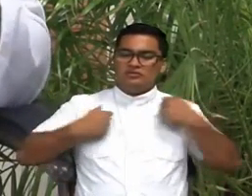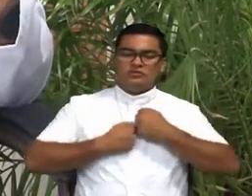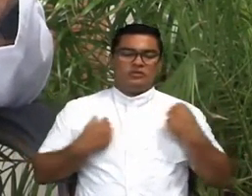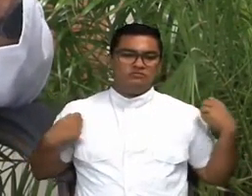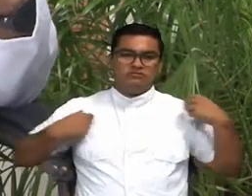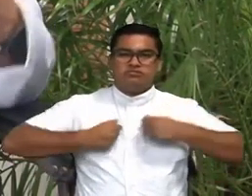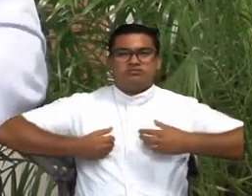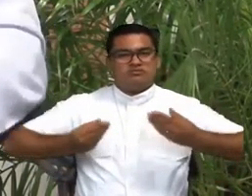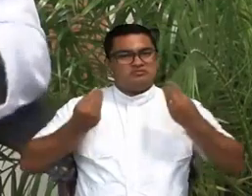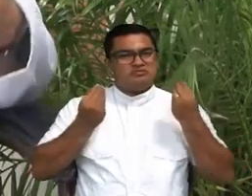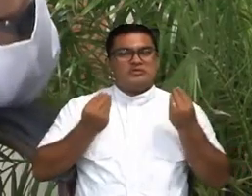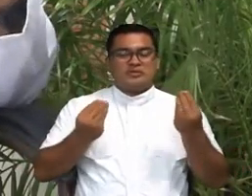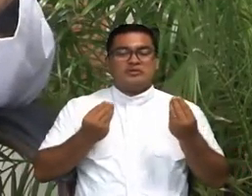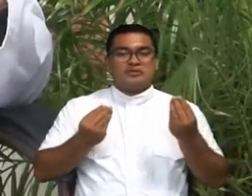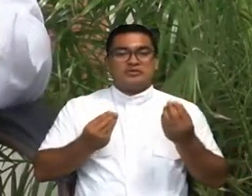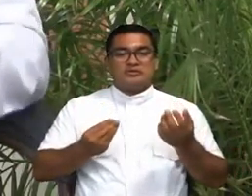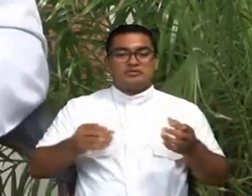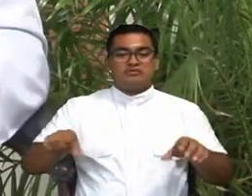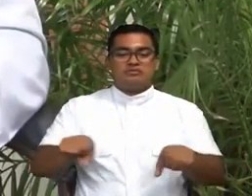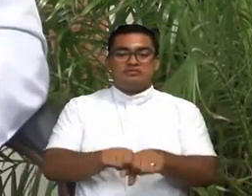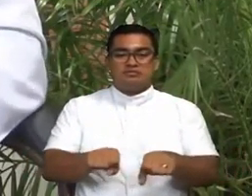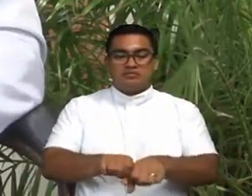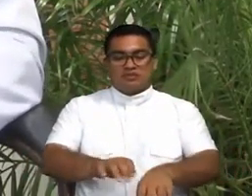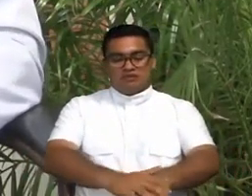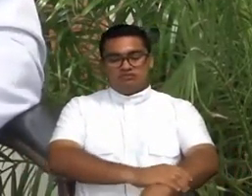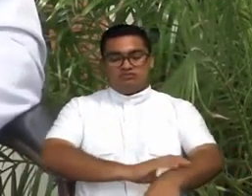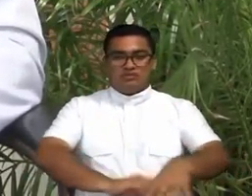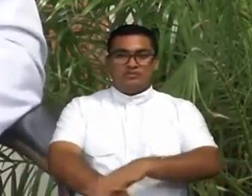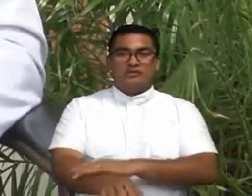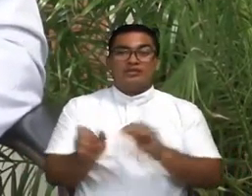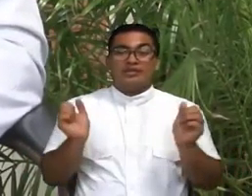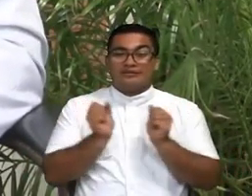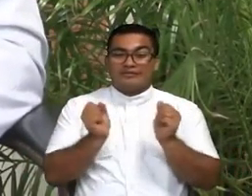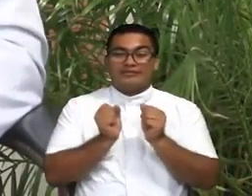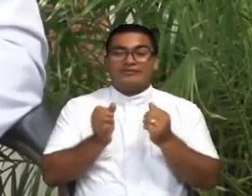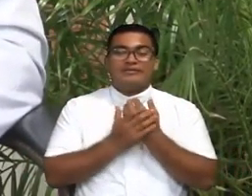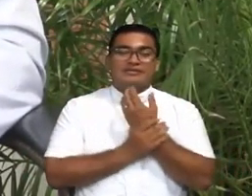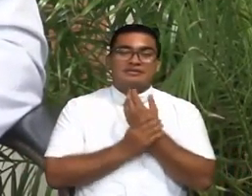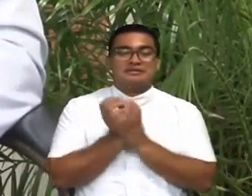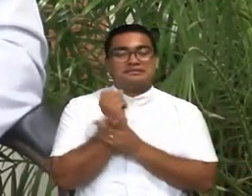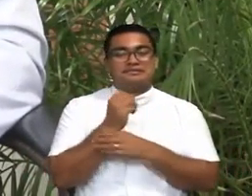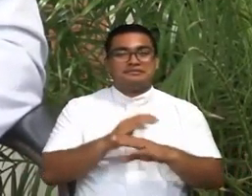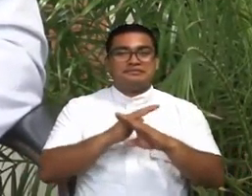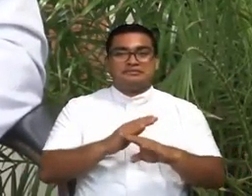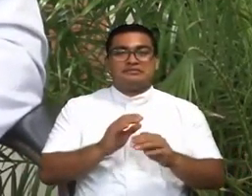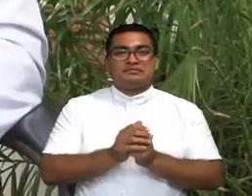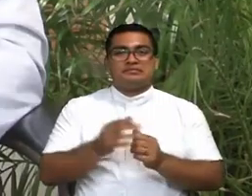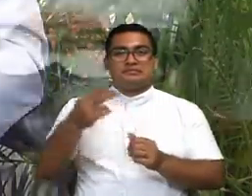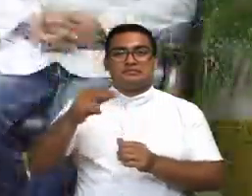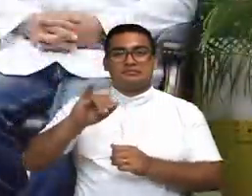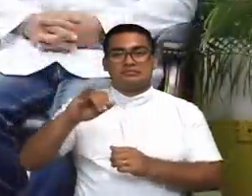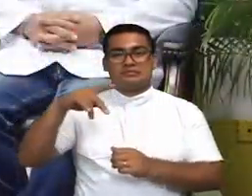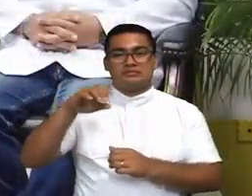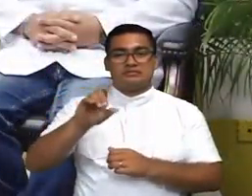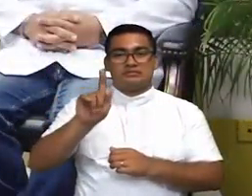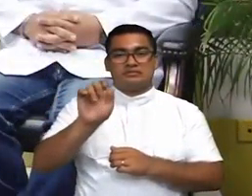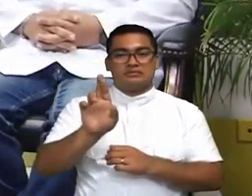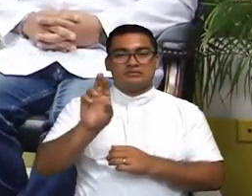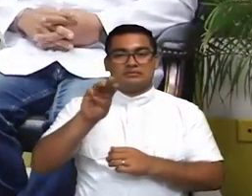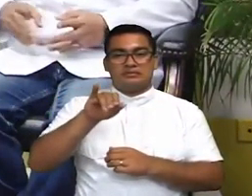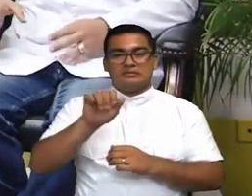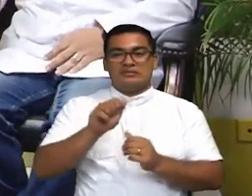de sudadera, su abrigo, sus botas súper, súper calientes, ¿ya? Para evitar lo que es la hipotermia. La hipotermia